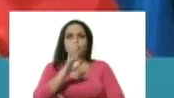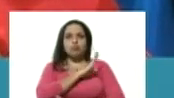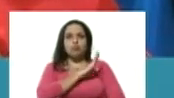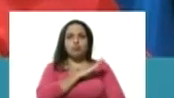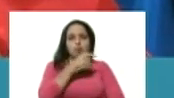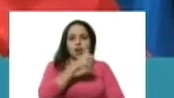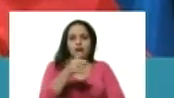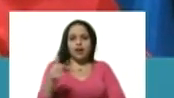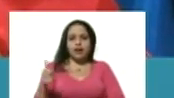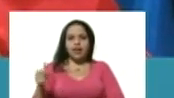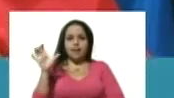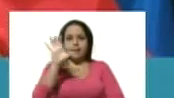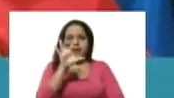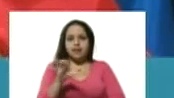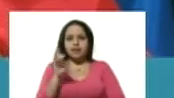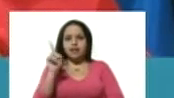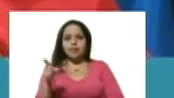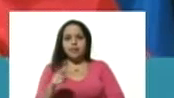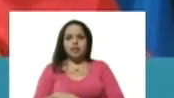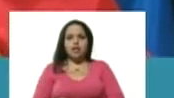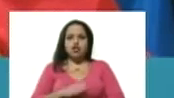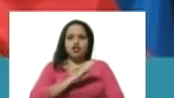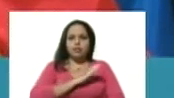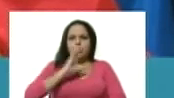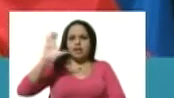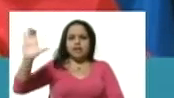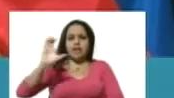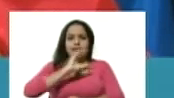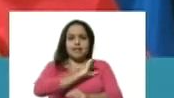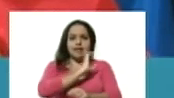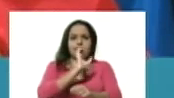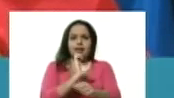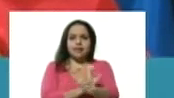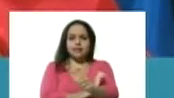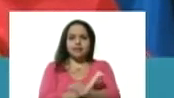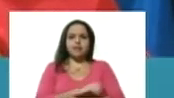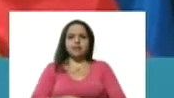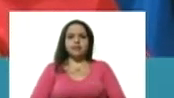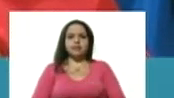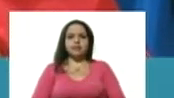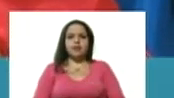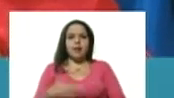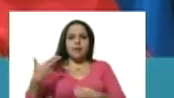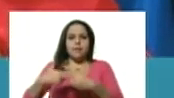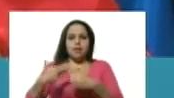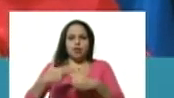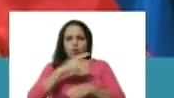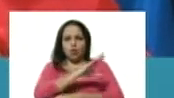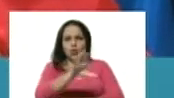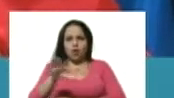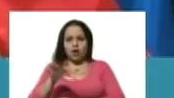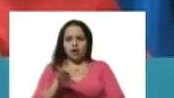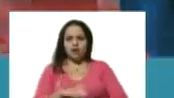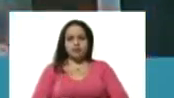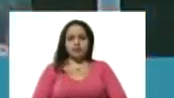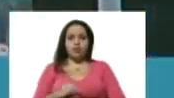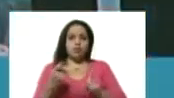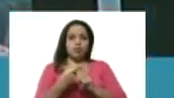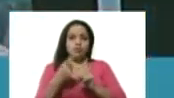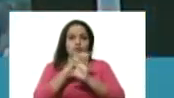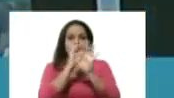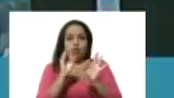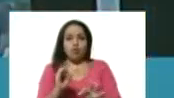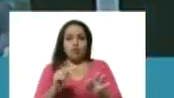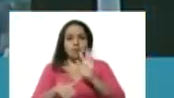cada país, sino también la soberanía energética de la región. Petrocaribe ha sido uno de los elementos